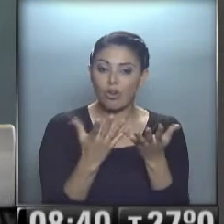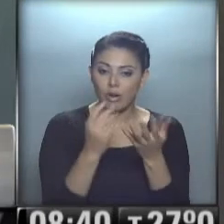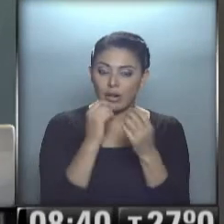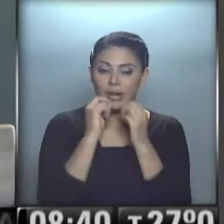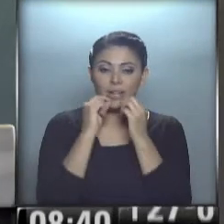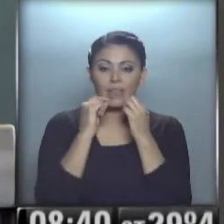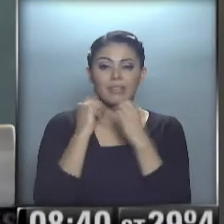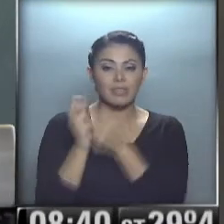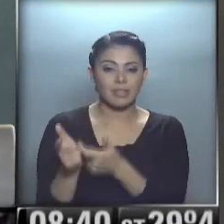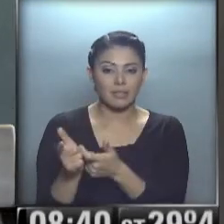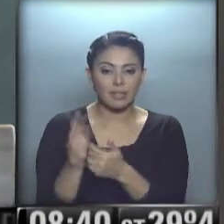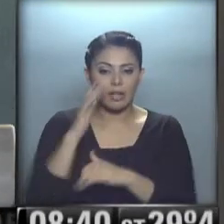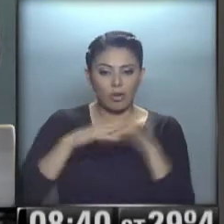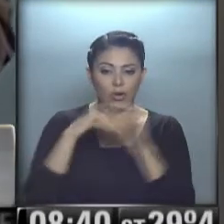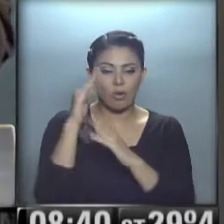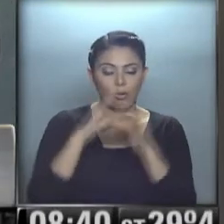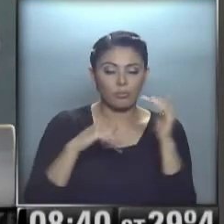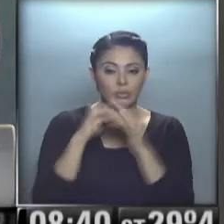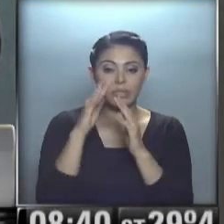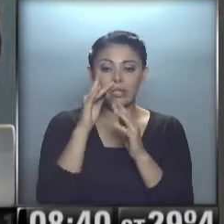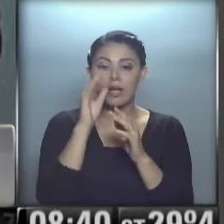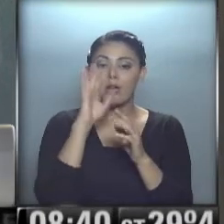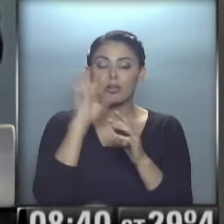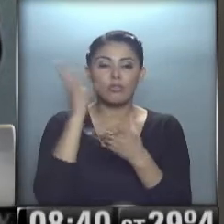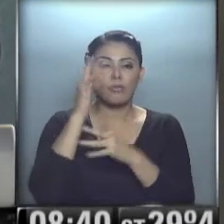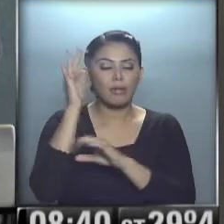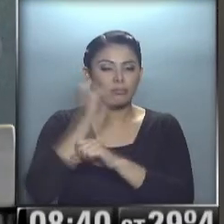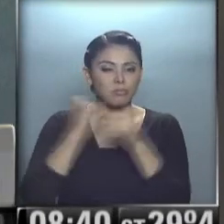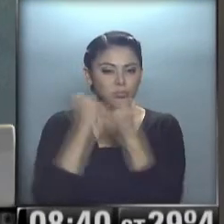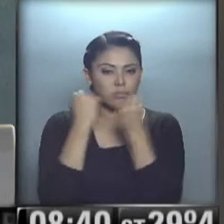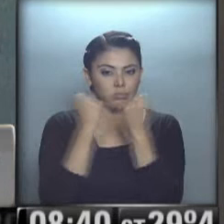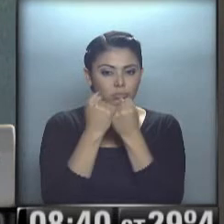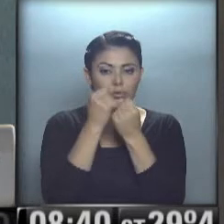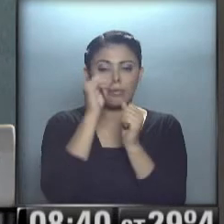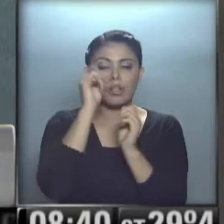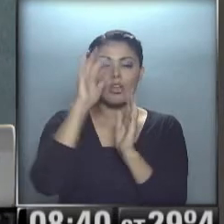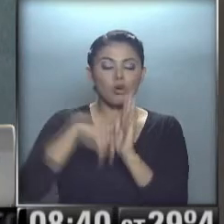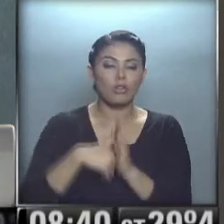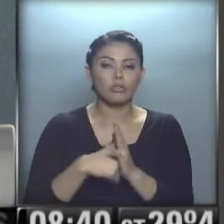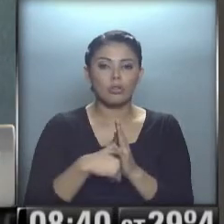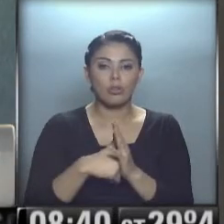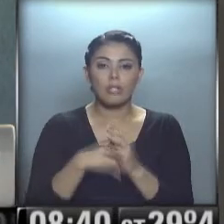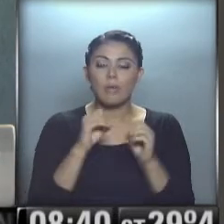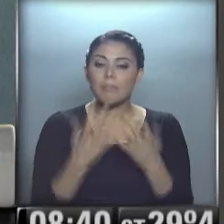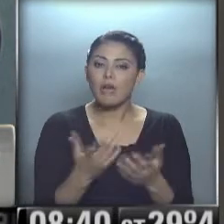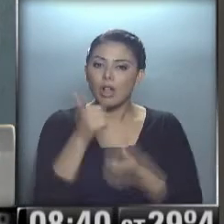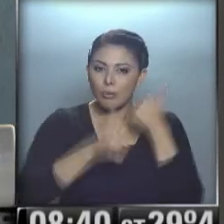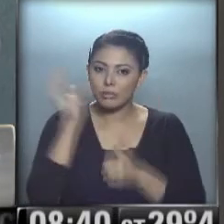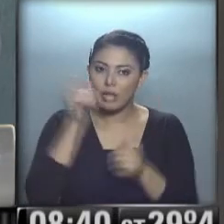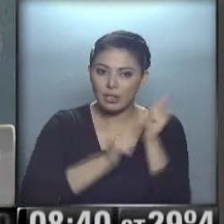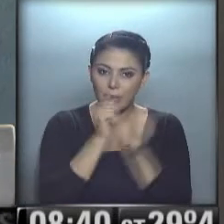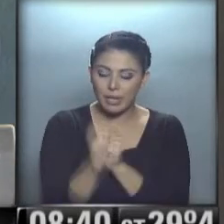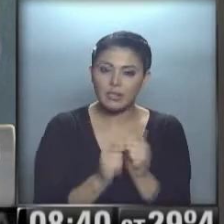para obras de infraestructura con logística integrada para reducir costos sistémicos a los efectos de mejorar la competitividad de las